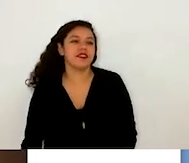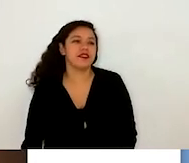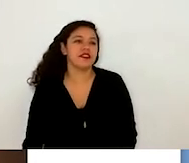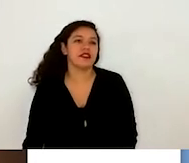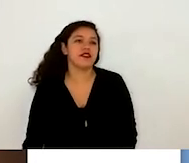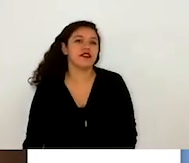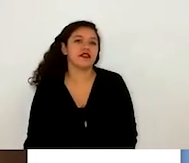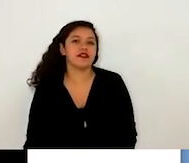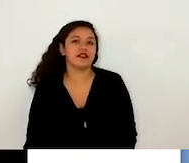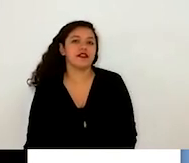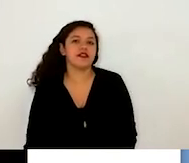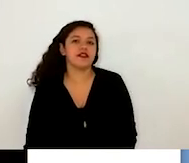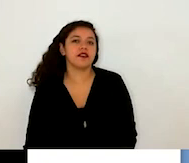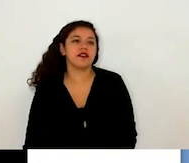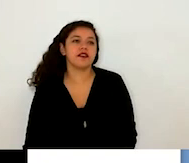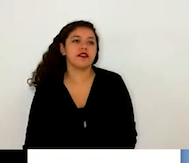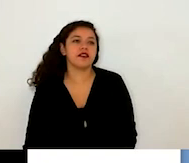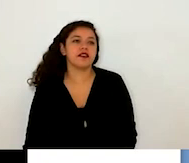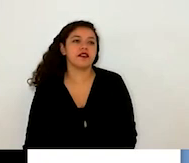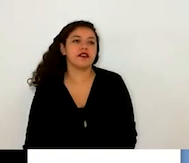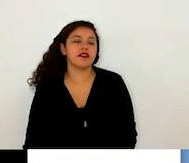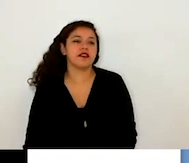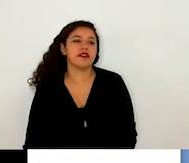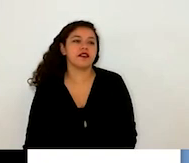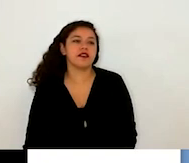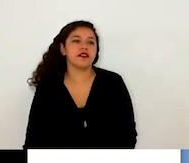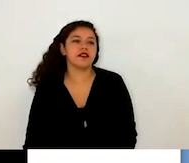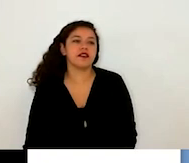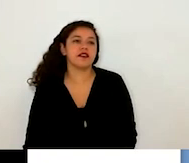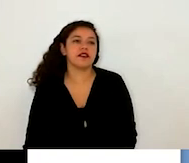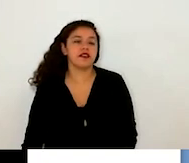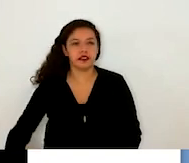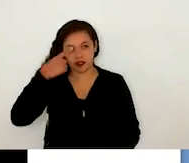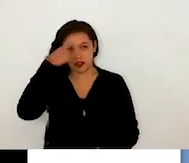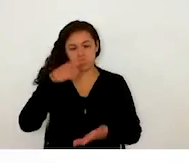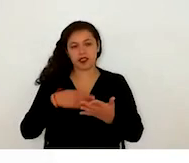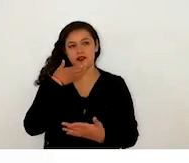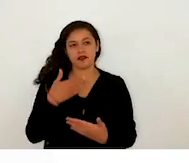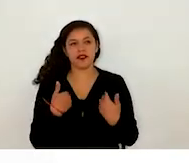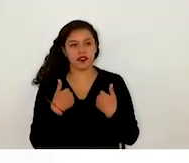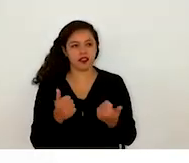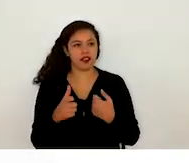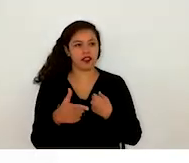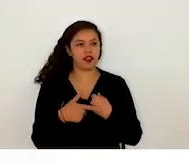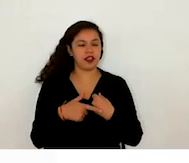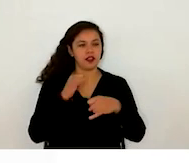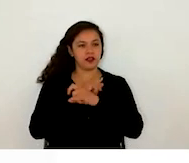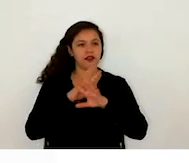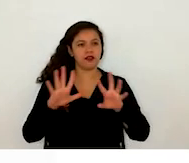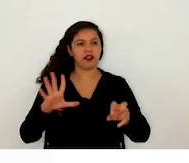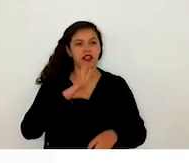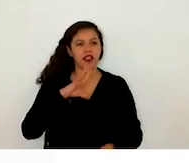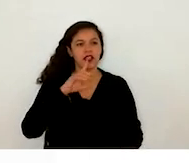muy bien bueno creo que si le entendimos algo de la información que venía y